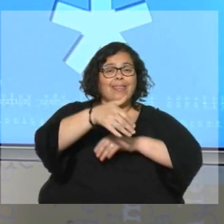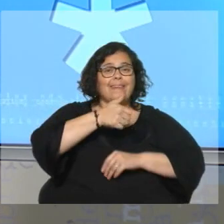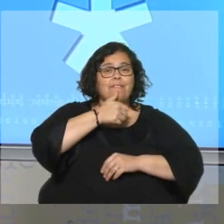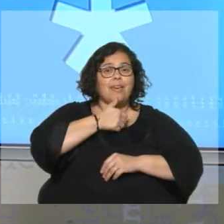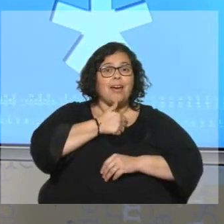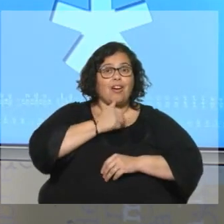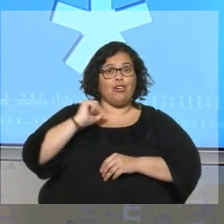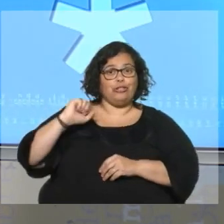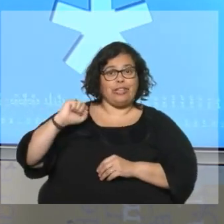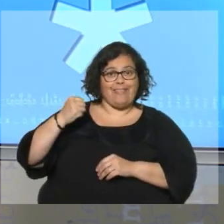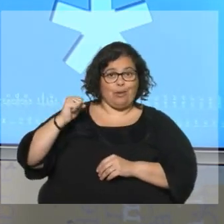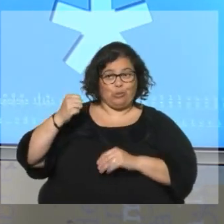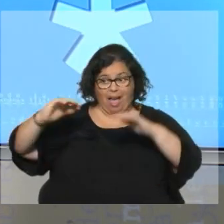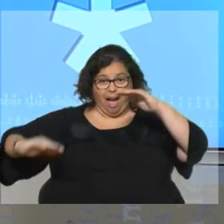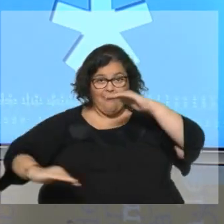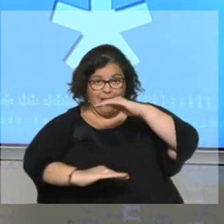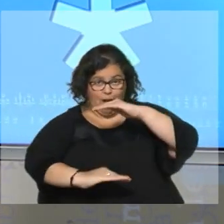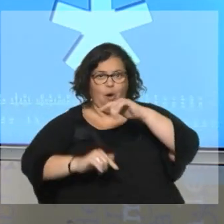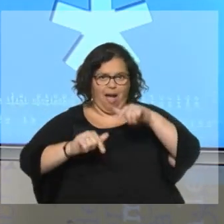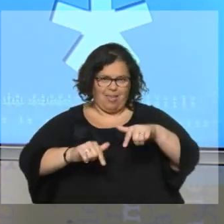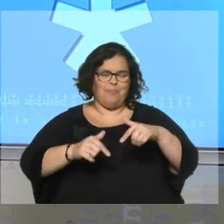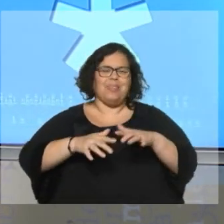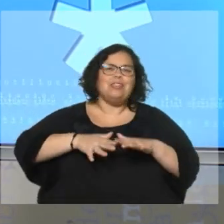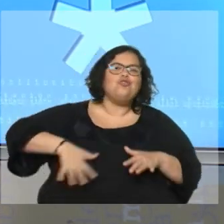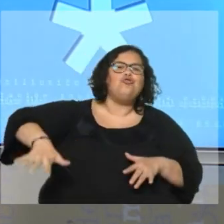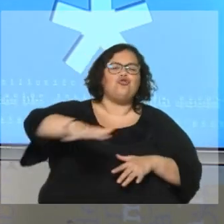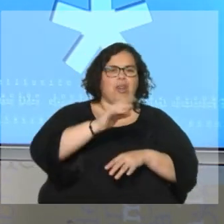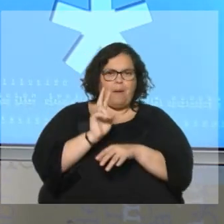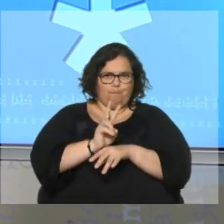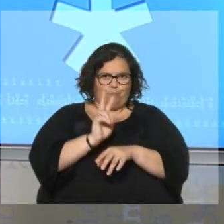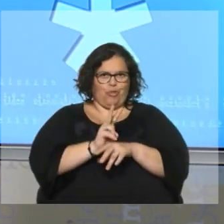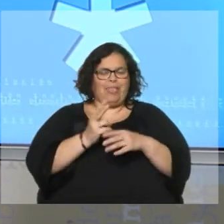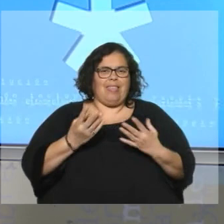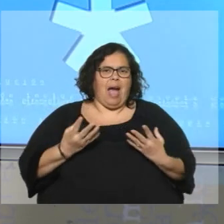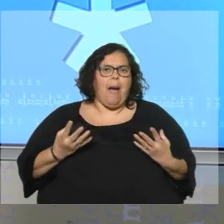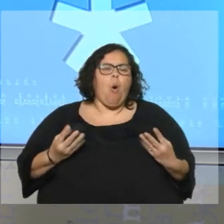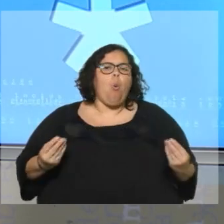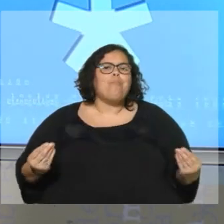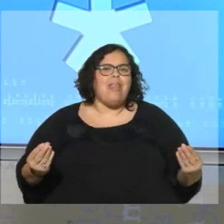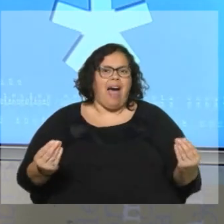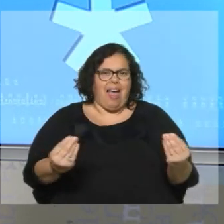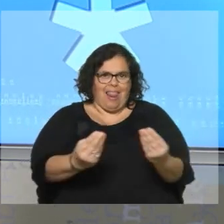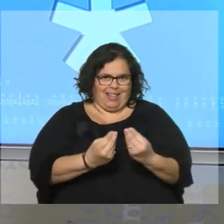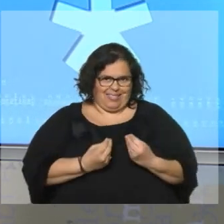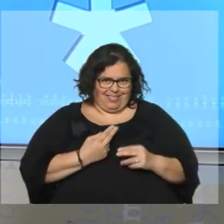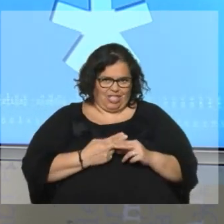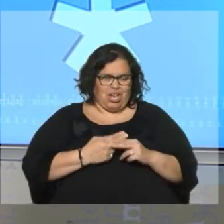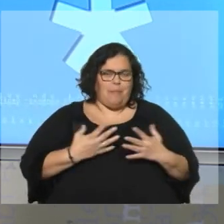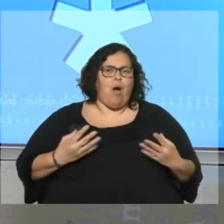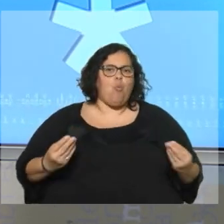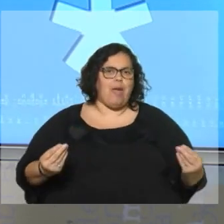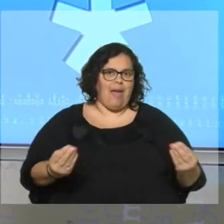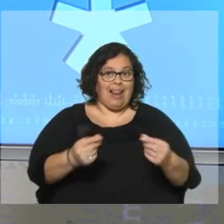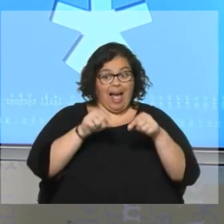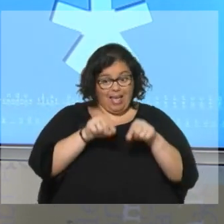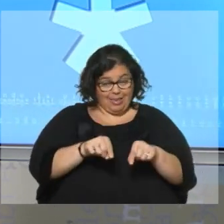río Santa Lucía. Ahí es la zona de los humedales, que son también área protegida. Y allí hay un campamento